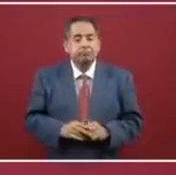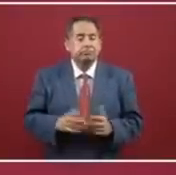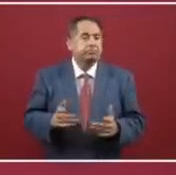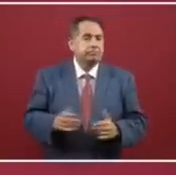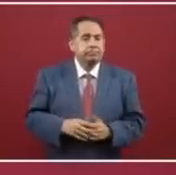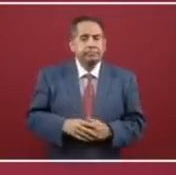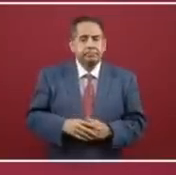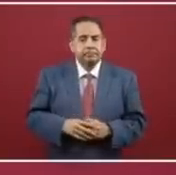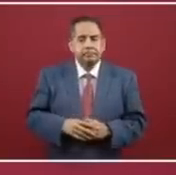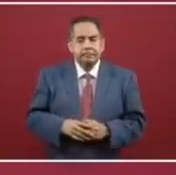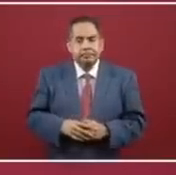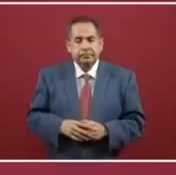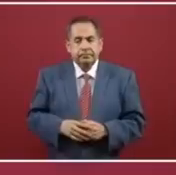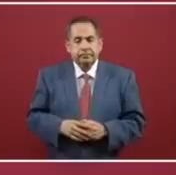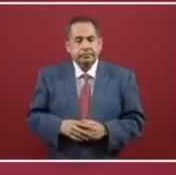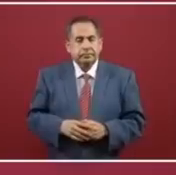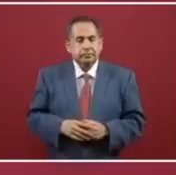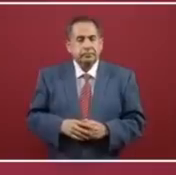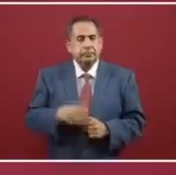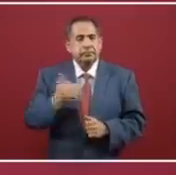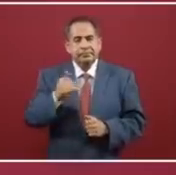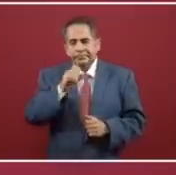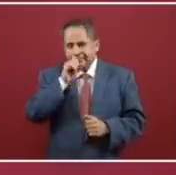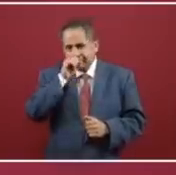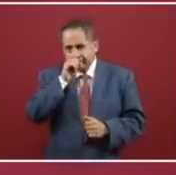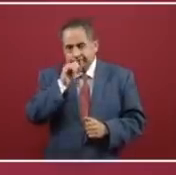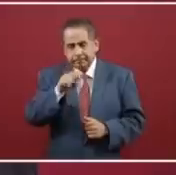esta tendencia